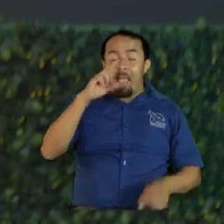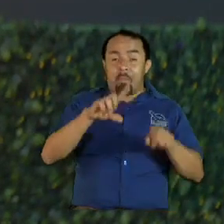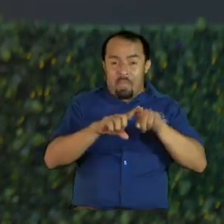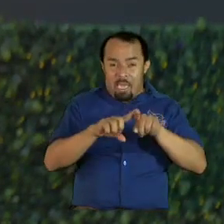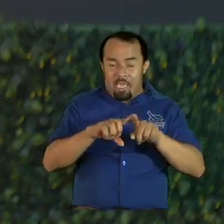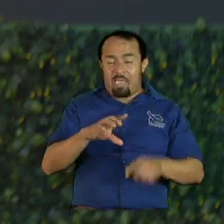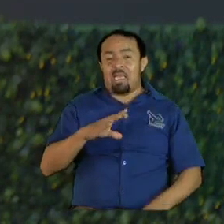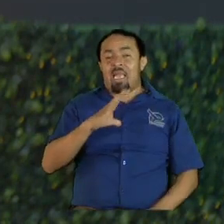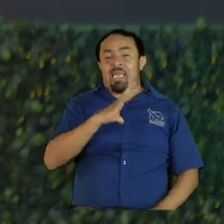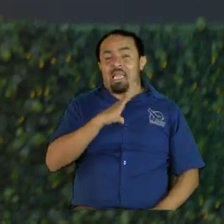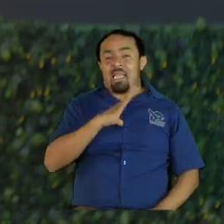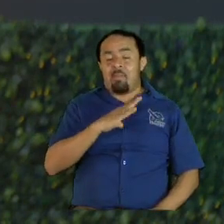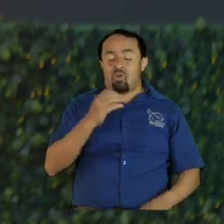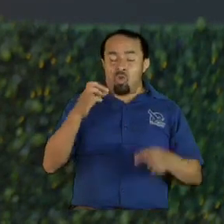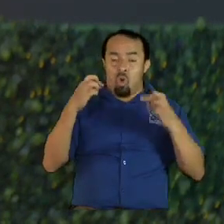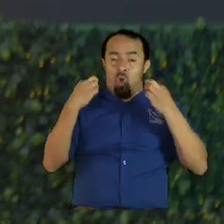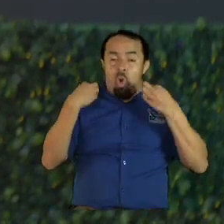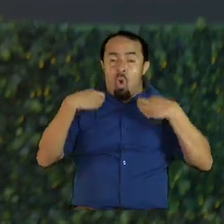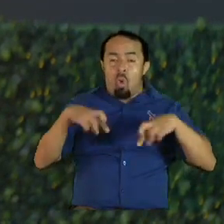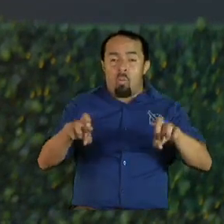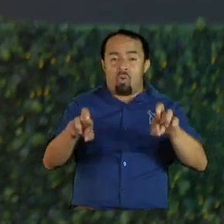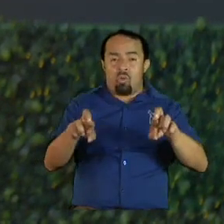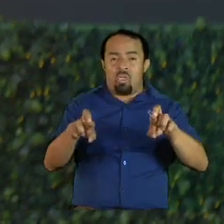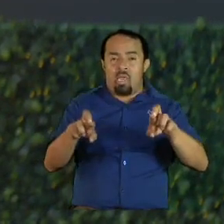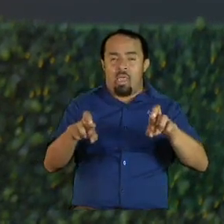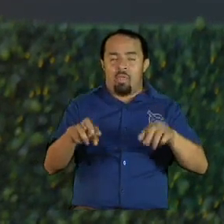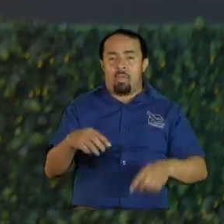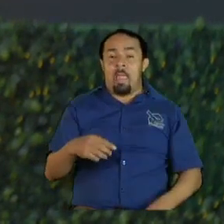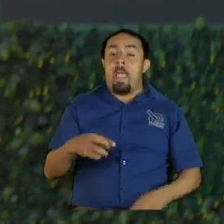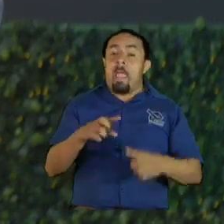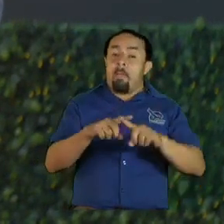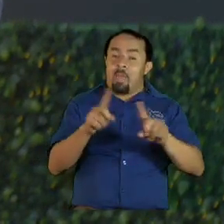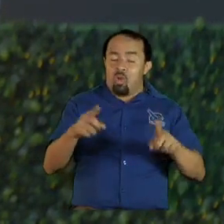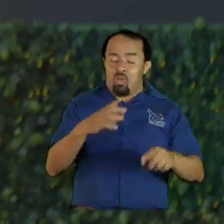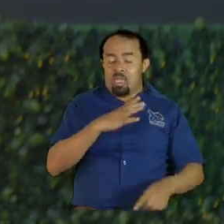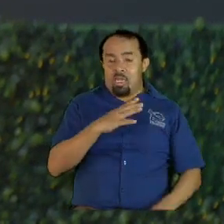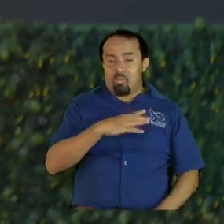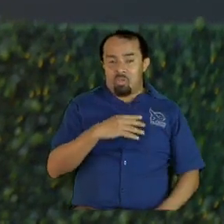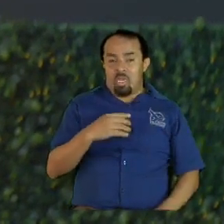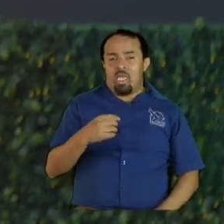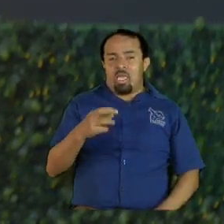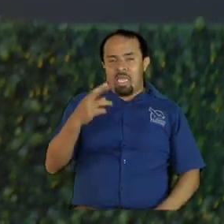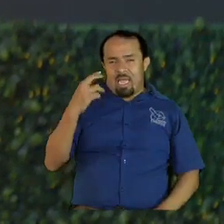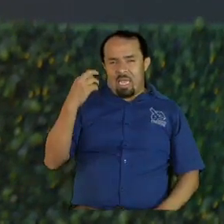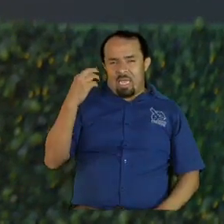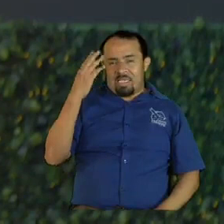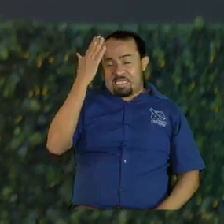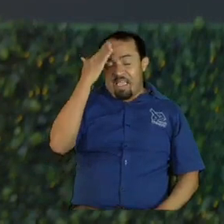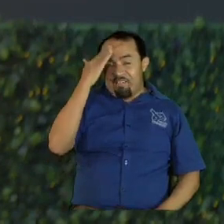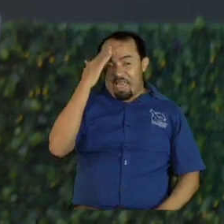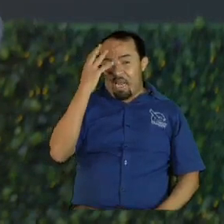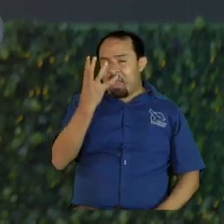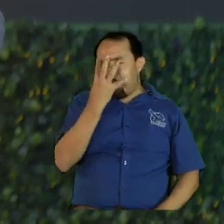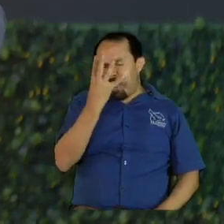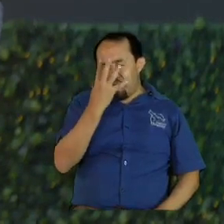Hay oportunidad. Pero tiene que haber una convicción profunda de pecado. Como Él, porque Él está aquí. Porque